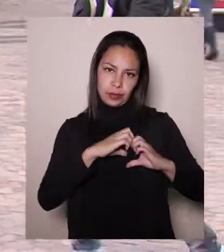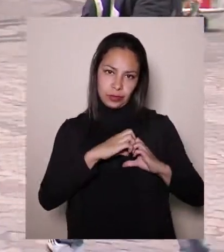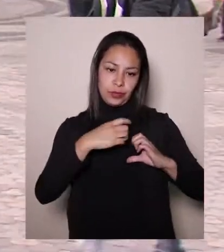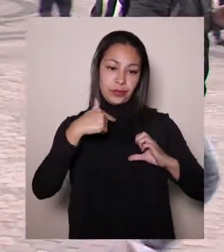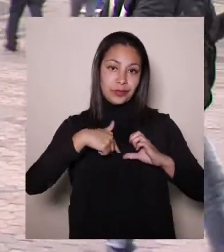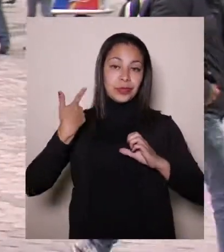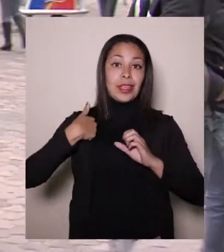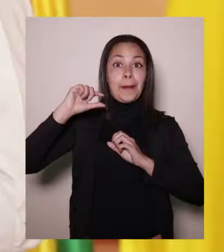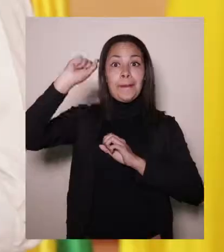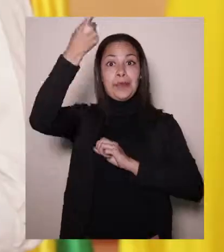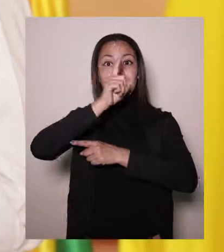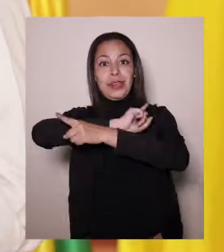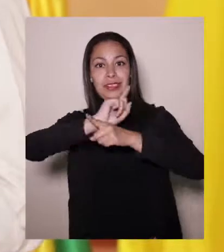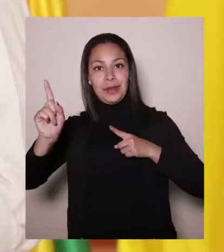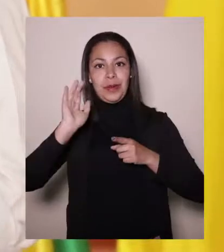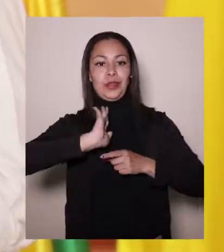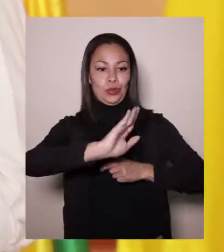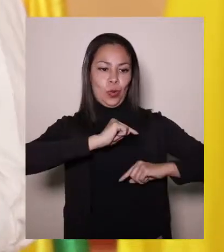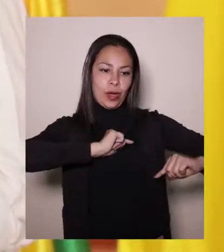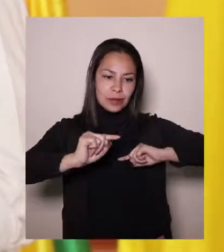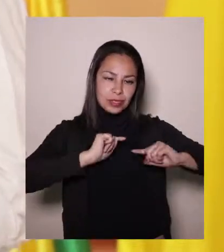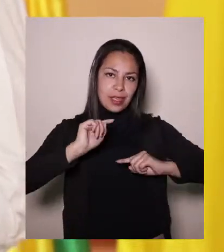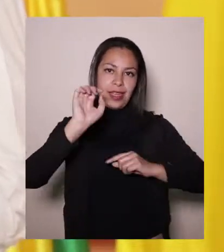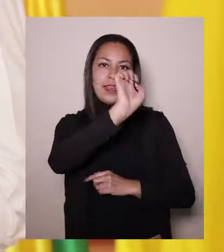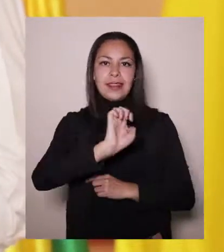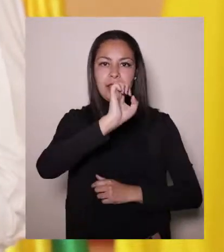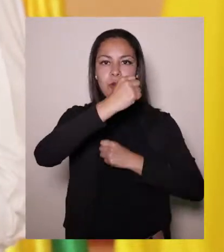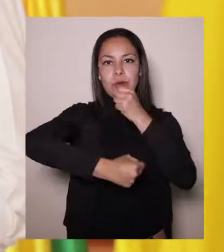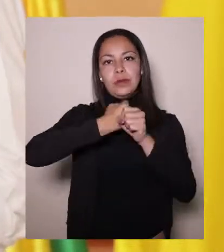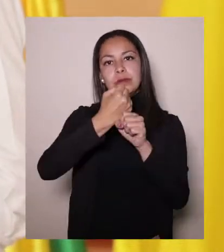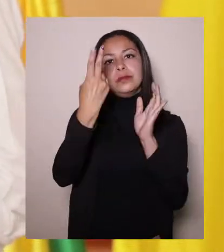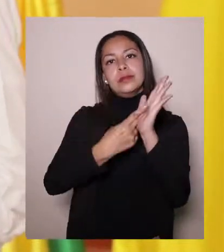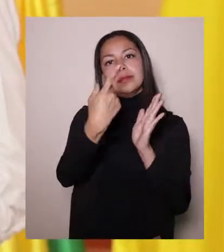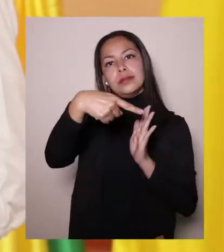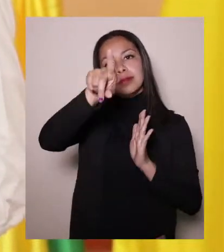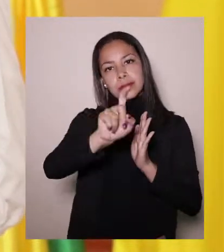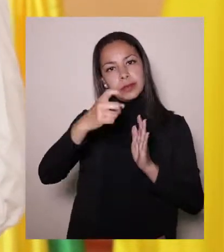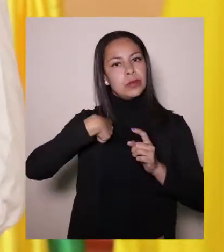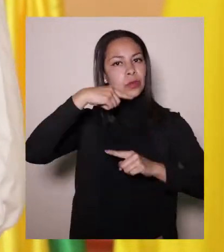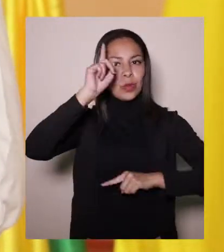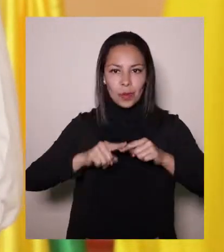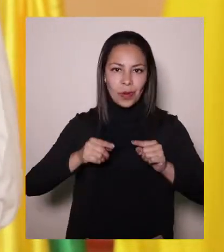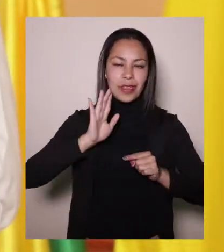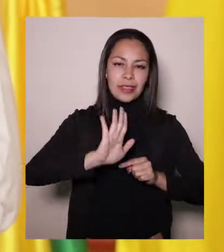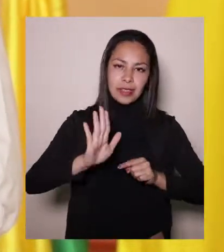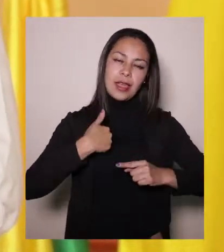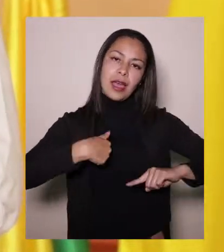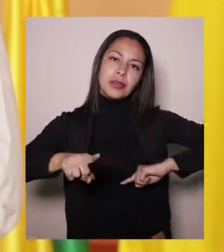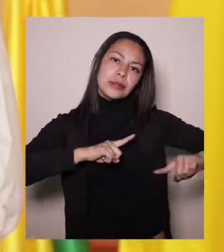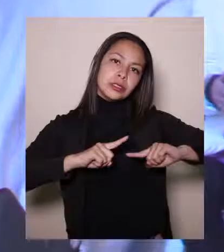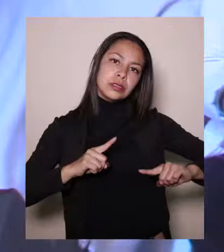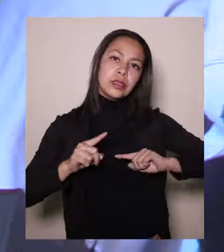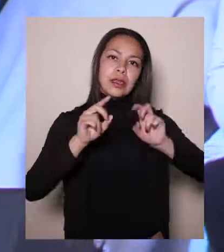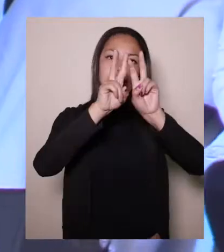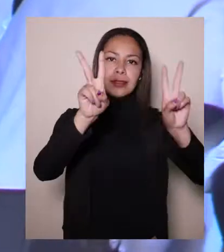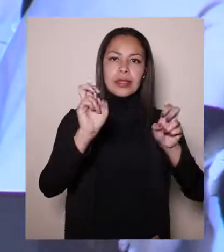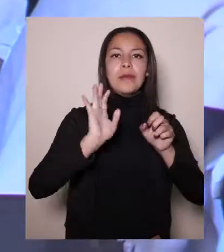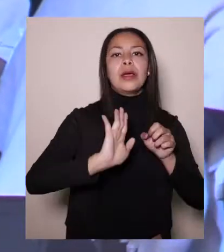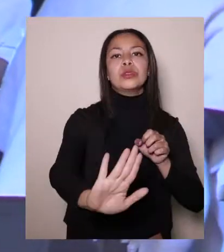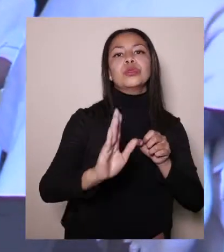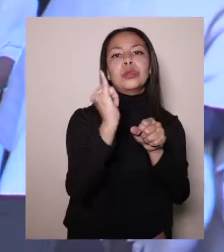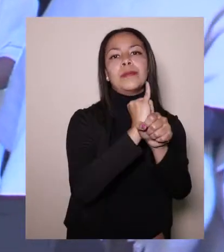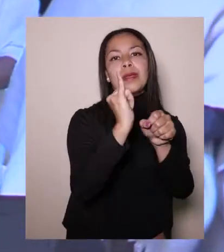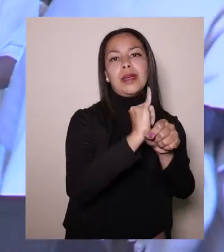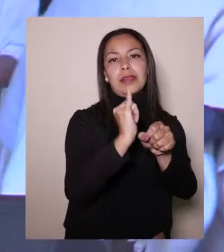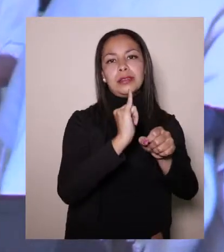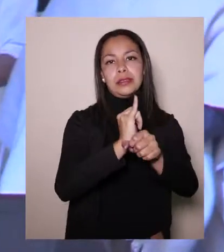ciudadanía, Camilo Romero Galeano, de declararse impedido desde la primera semana de su administración, en enero de 2016,